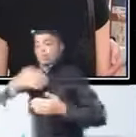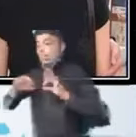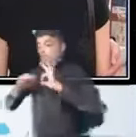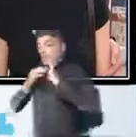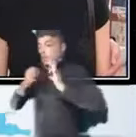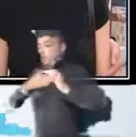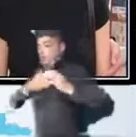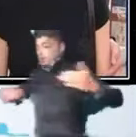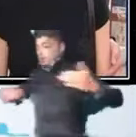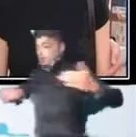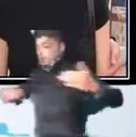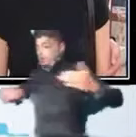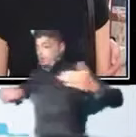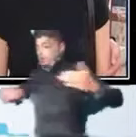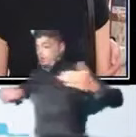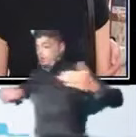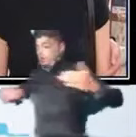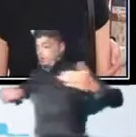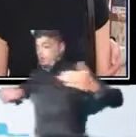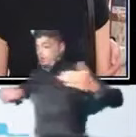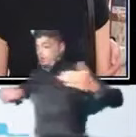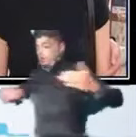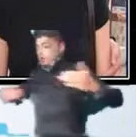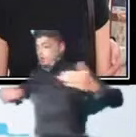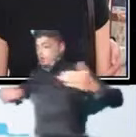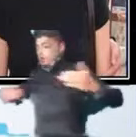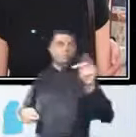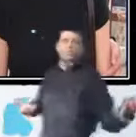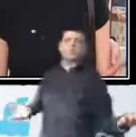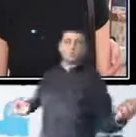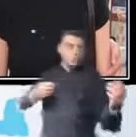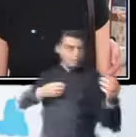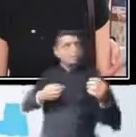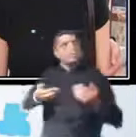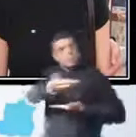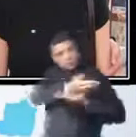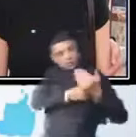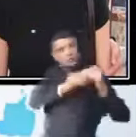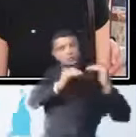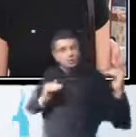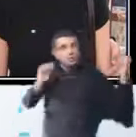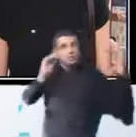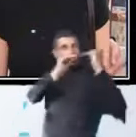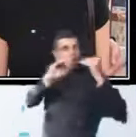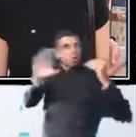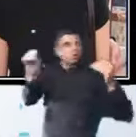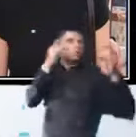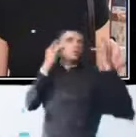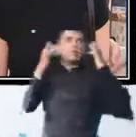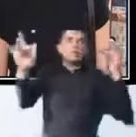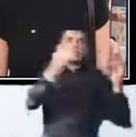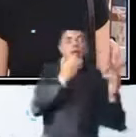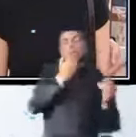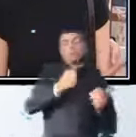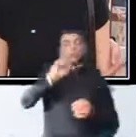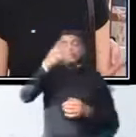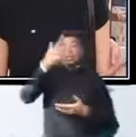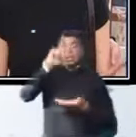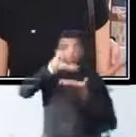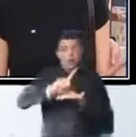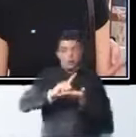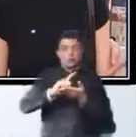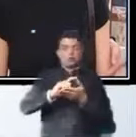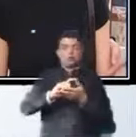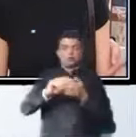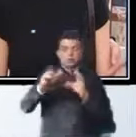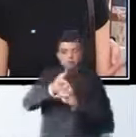tienda, va al mercado y compra 5 litros de gel antibacterial, pues usted lo que está haciendo es esto. En realidad, ahí no es donde está la